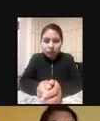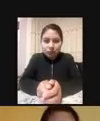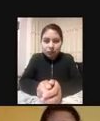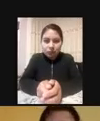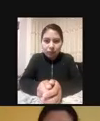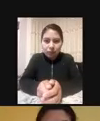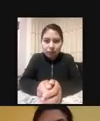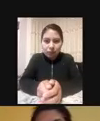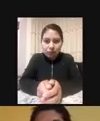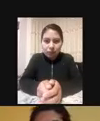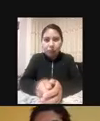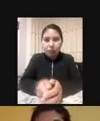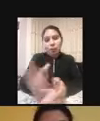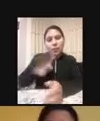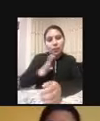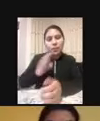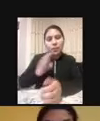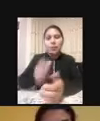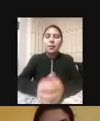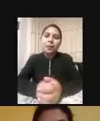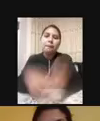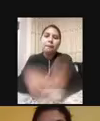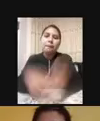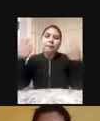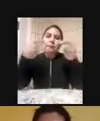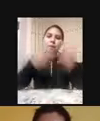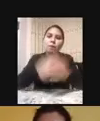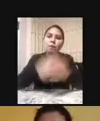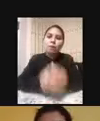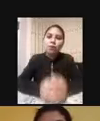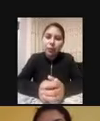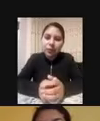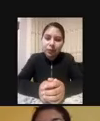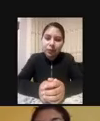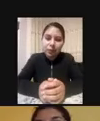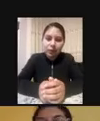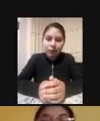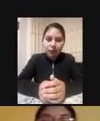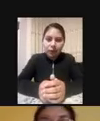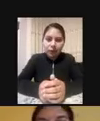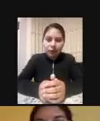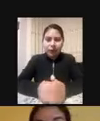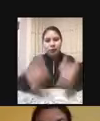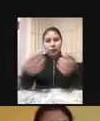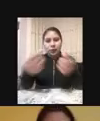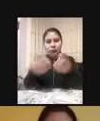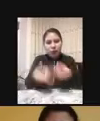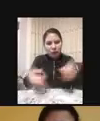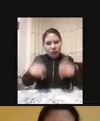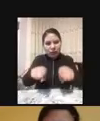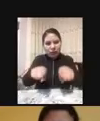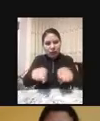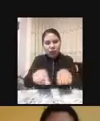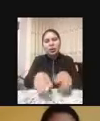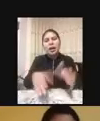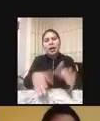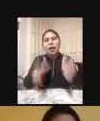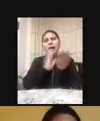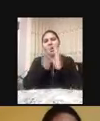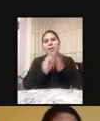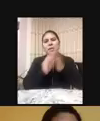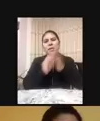Bien, nos vamos un poquito más al tema, que en este caso es la motricidad fina. Cuando hablamos de motricidad fina, nos vamos a dirigir